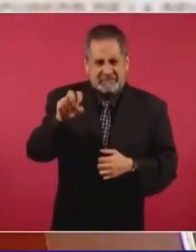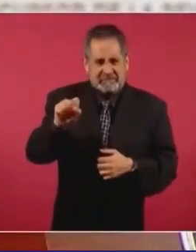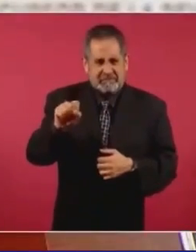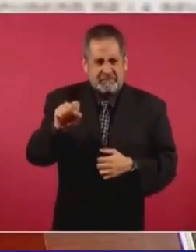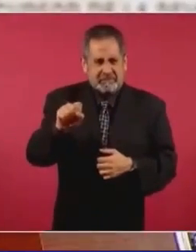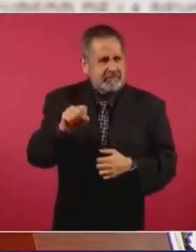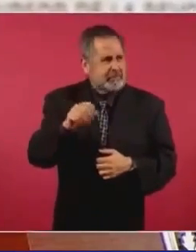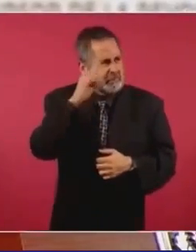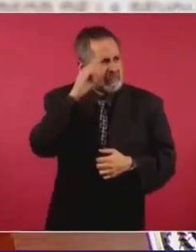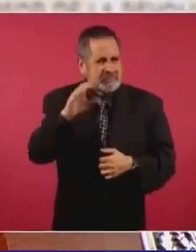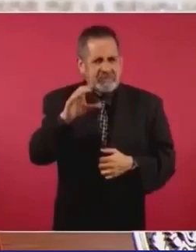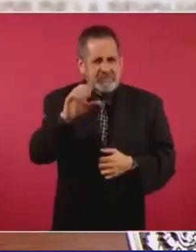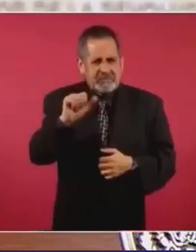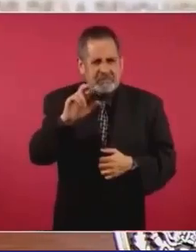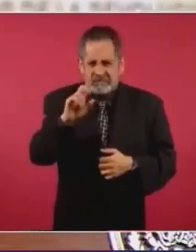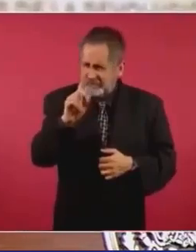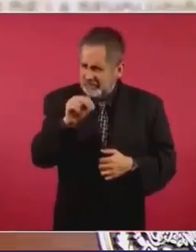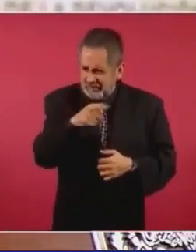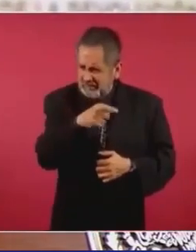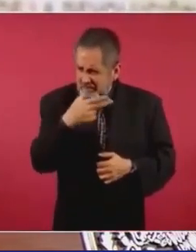El señor Cárdenas, ¿está ahí?